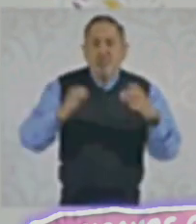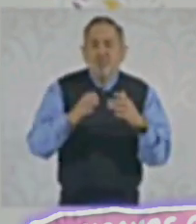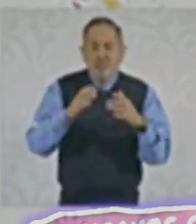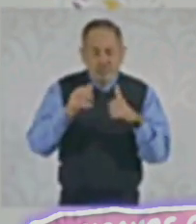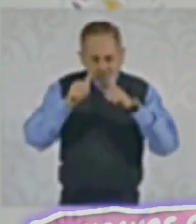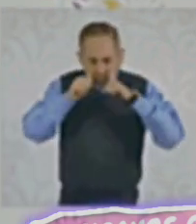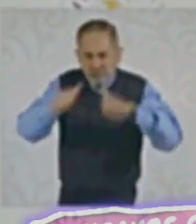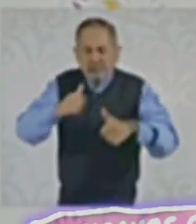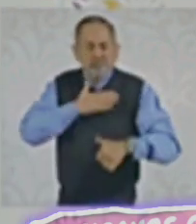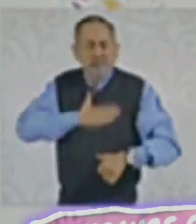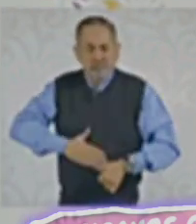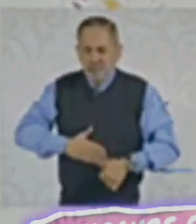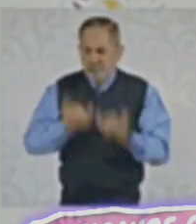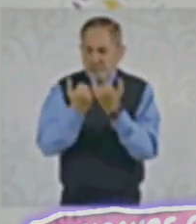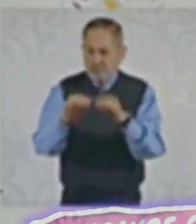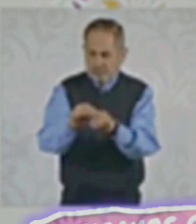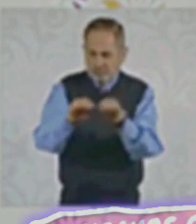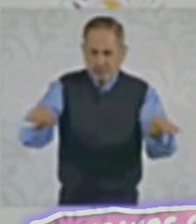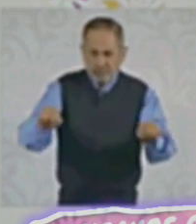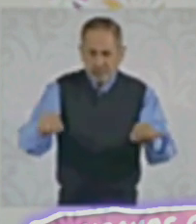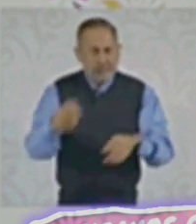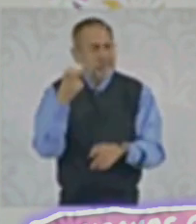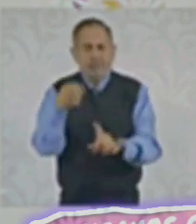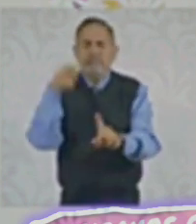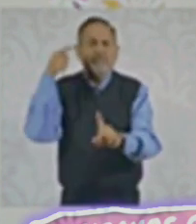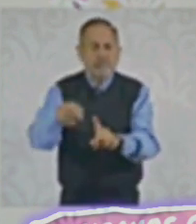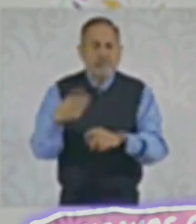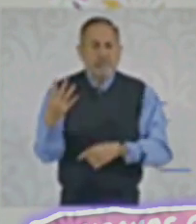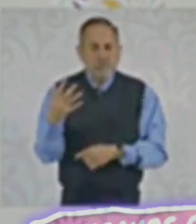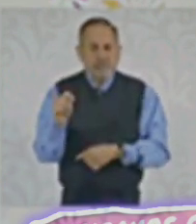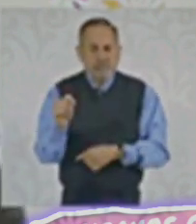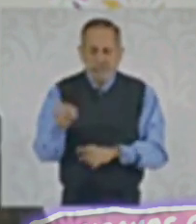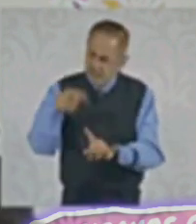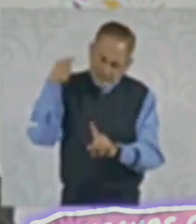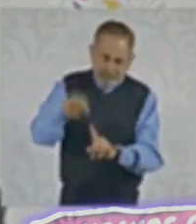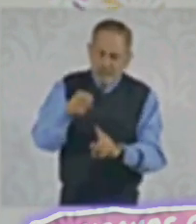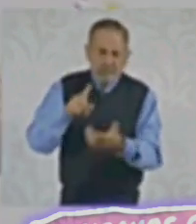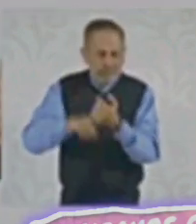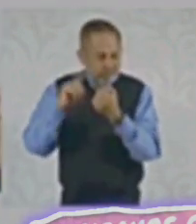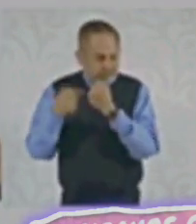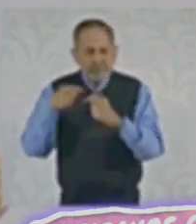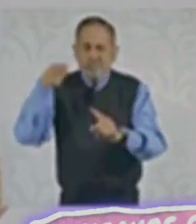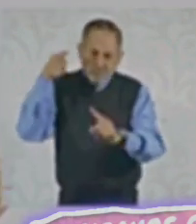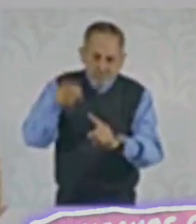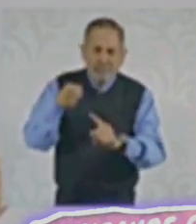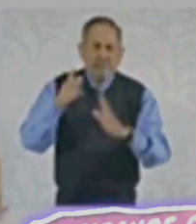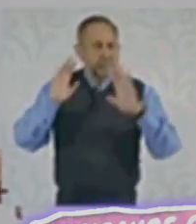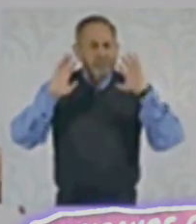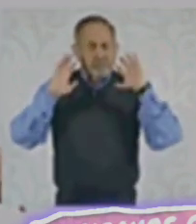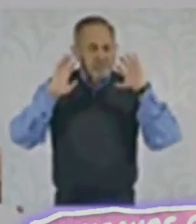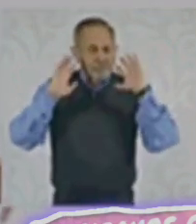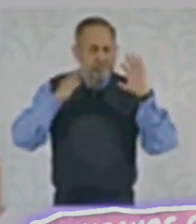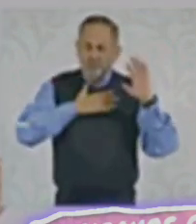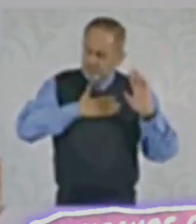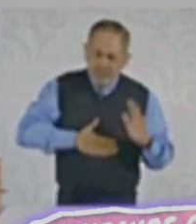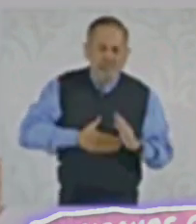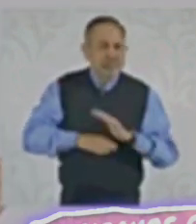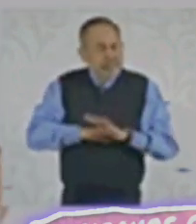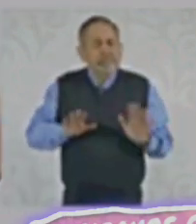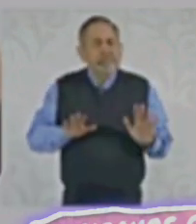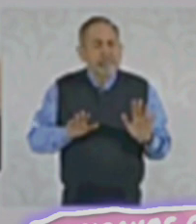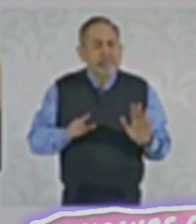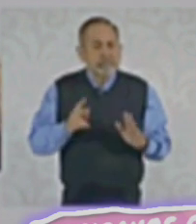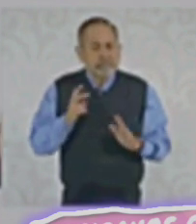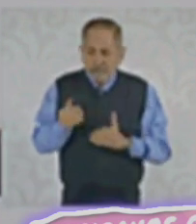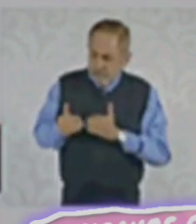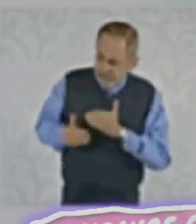la justicia. Eso es la cuarta transformación. Y hay muchos avances,